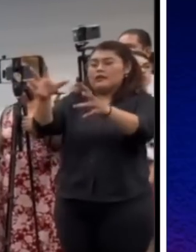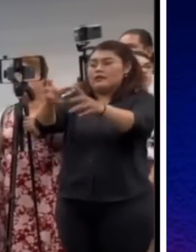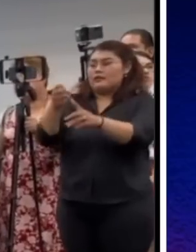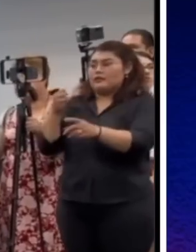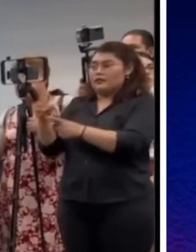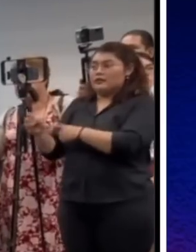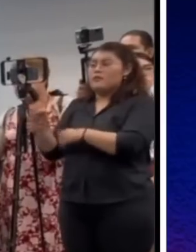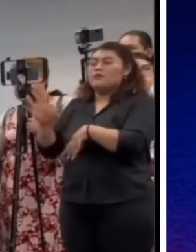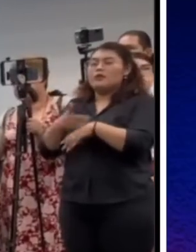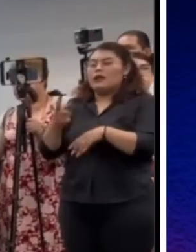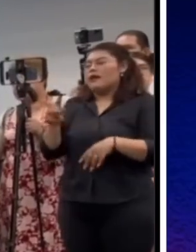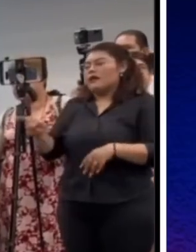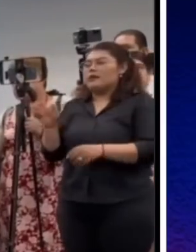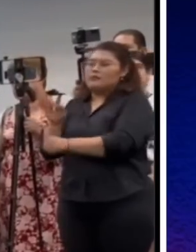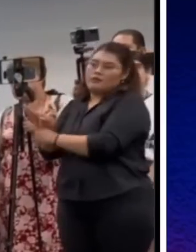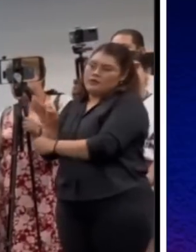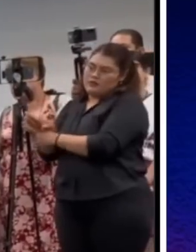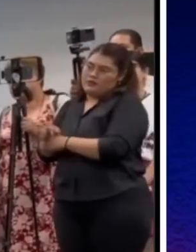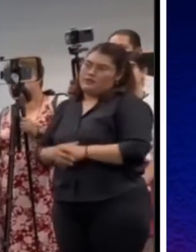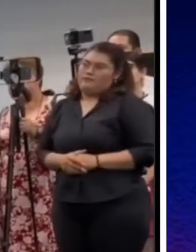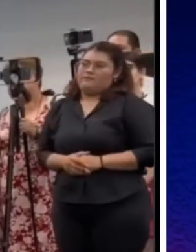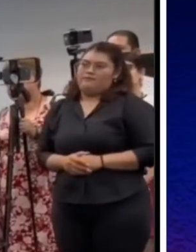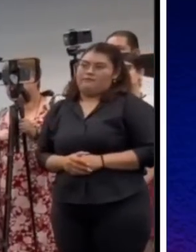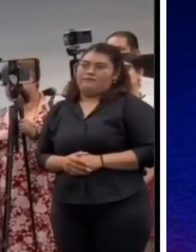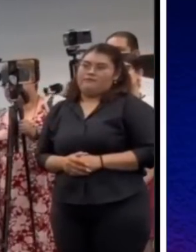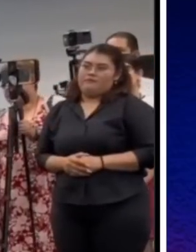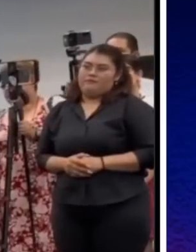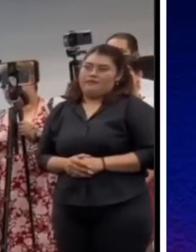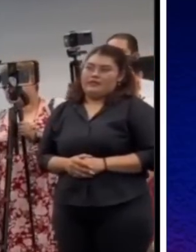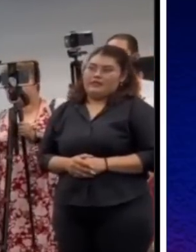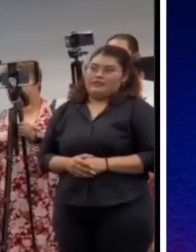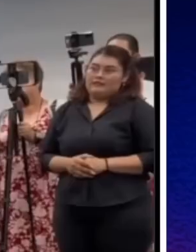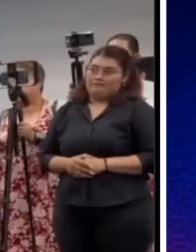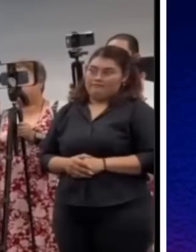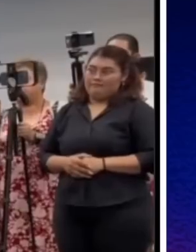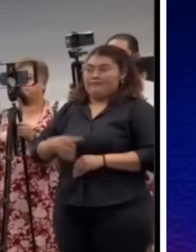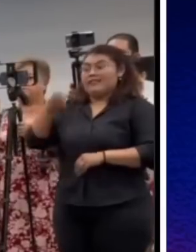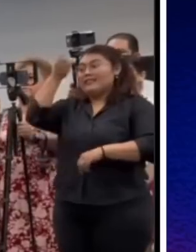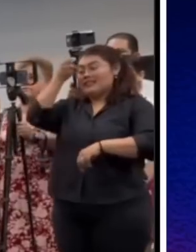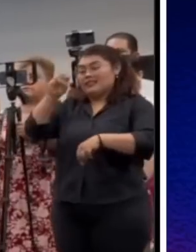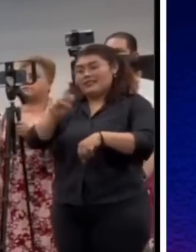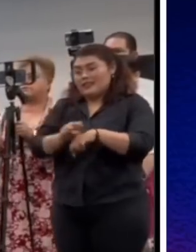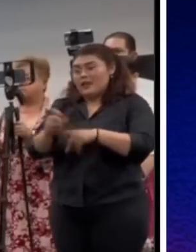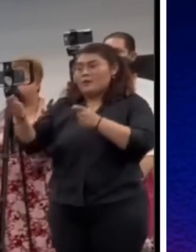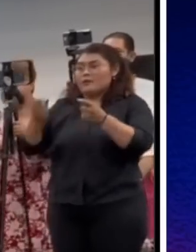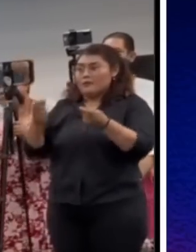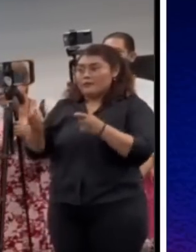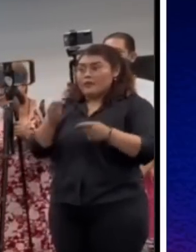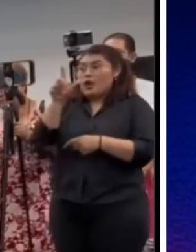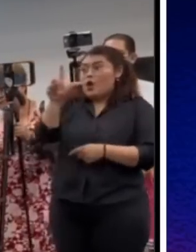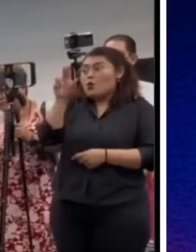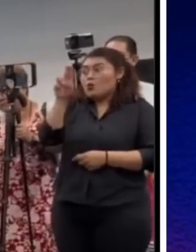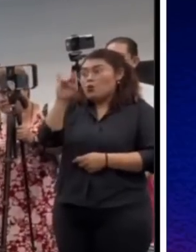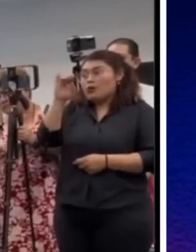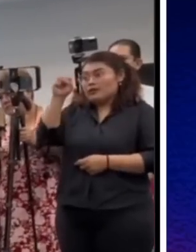tiene fuero federal. La Secretaría de Gobernación del Gobierno de México, Luisa María